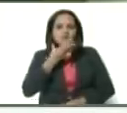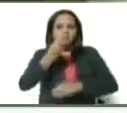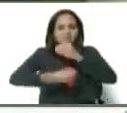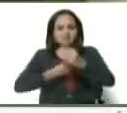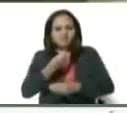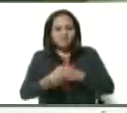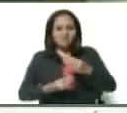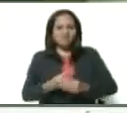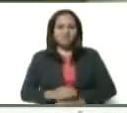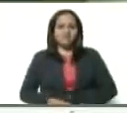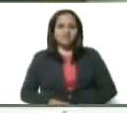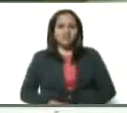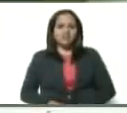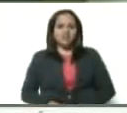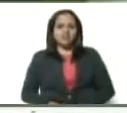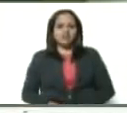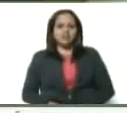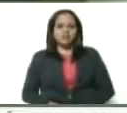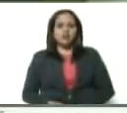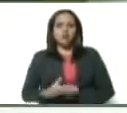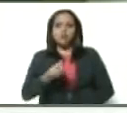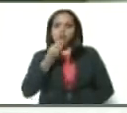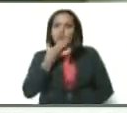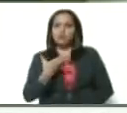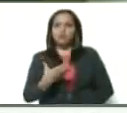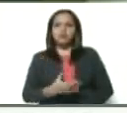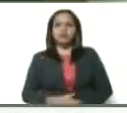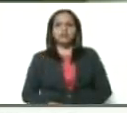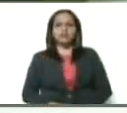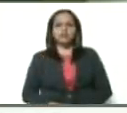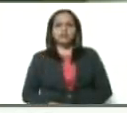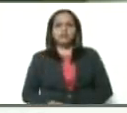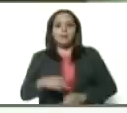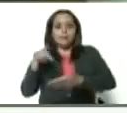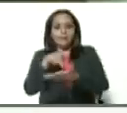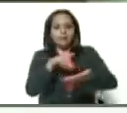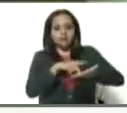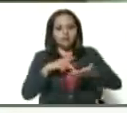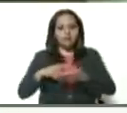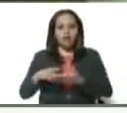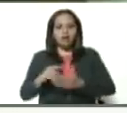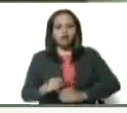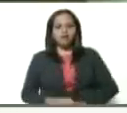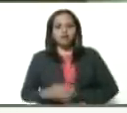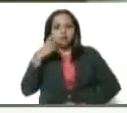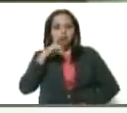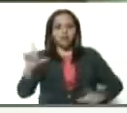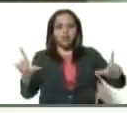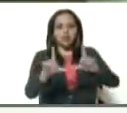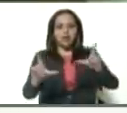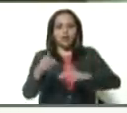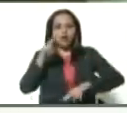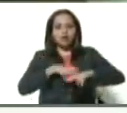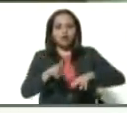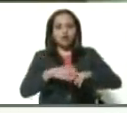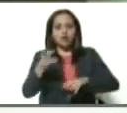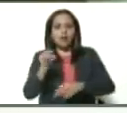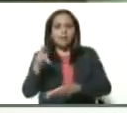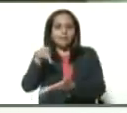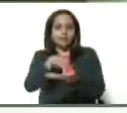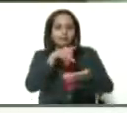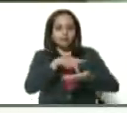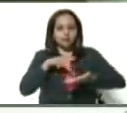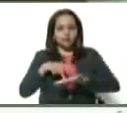dirigida, muy bien actuada por los niños que actúan, las